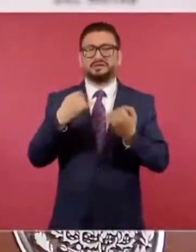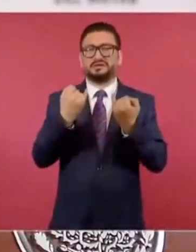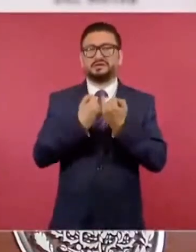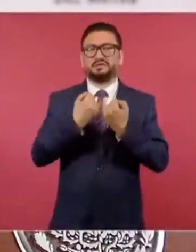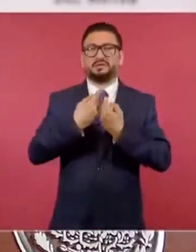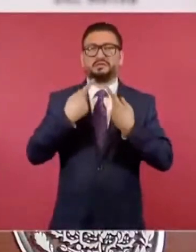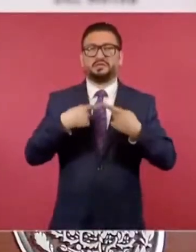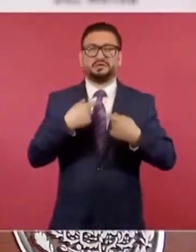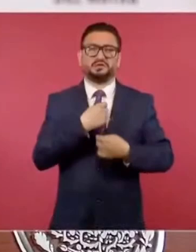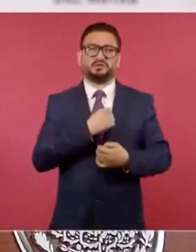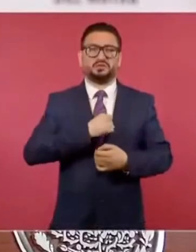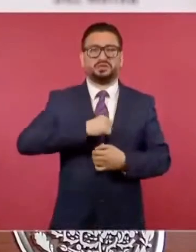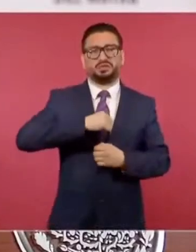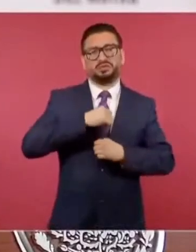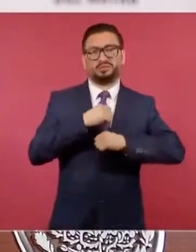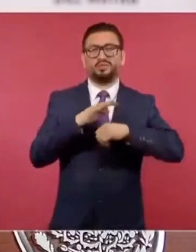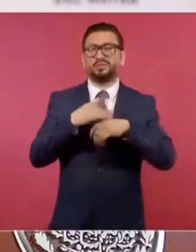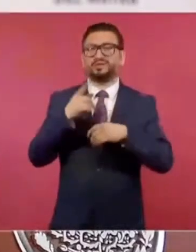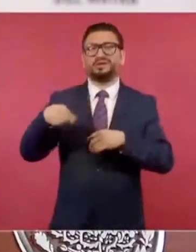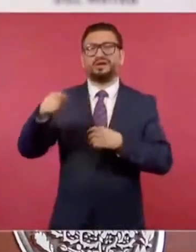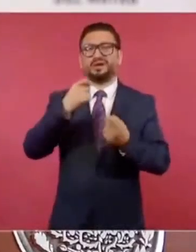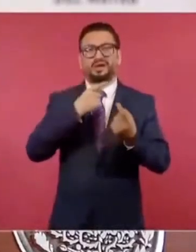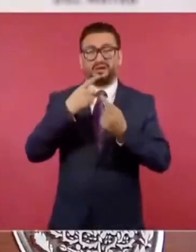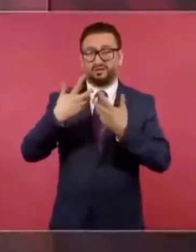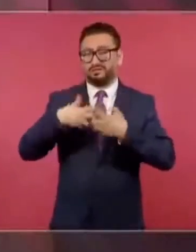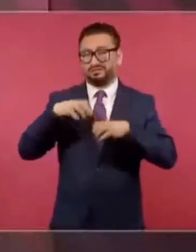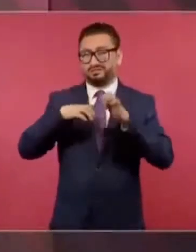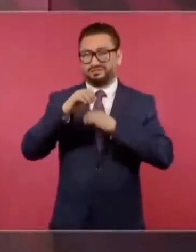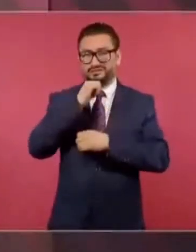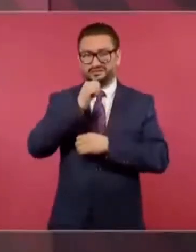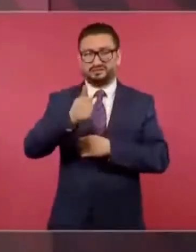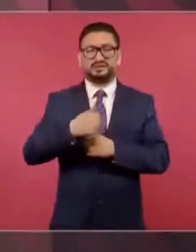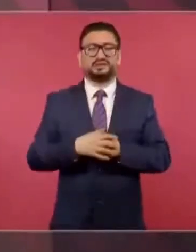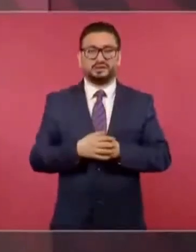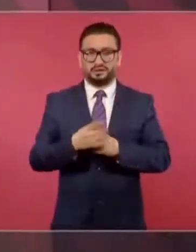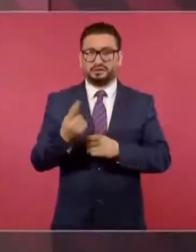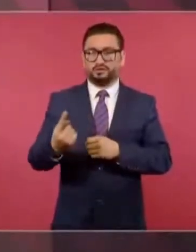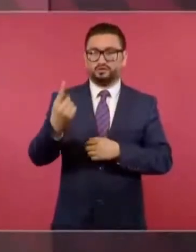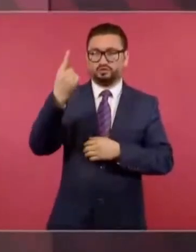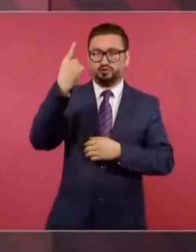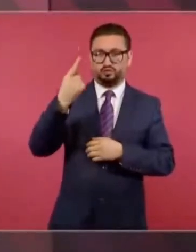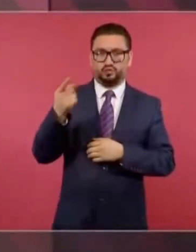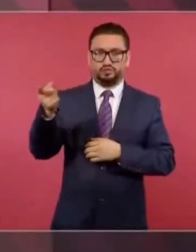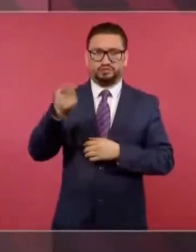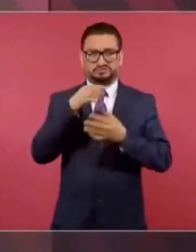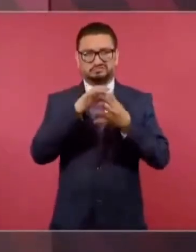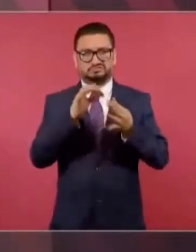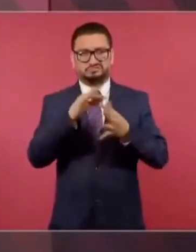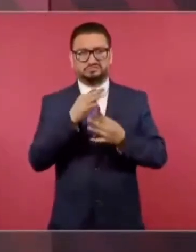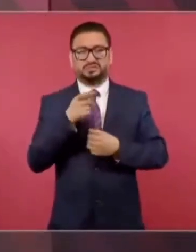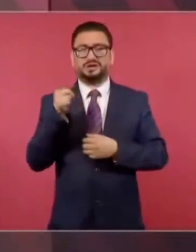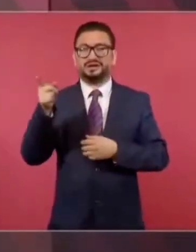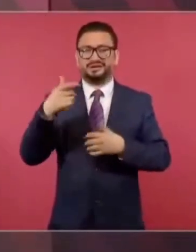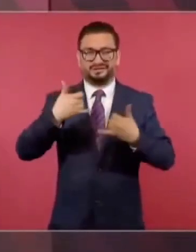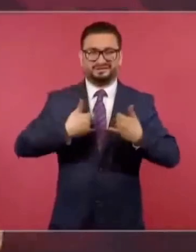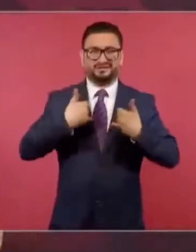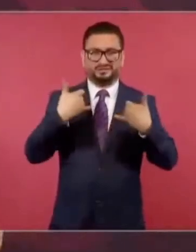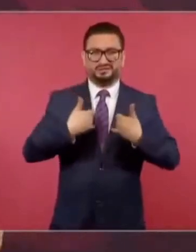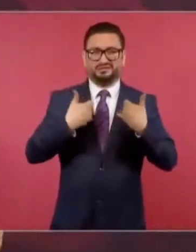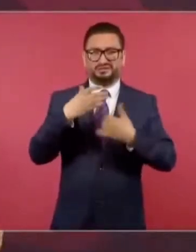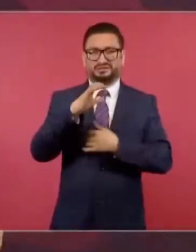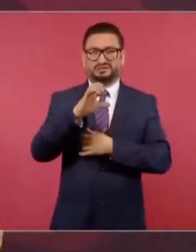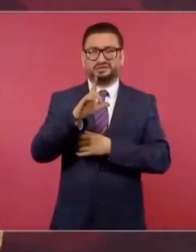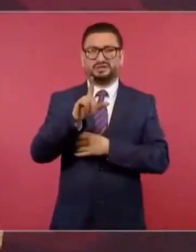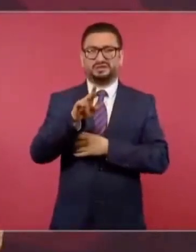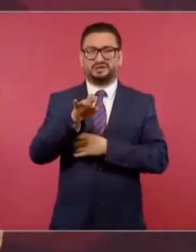influencia, porque no todos eran empresarios. Y uno de los que tomó la palabra fue el joven Claudio X